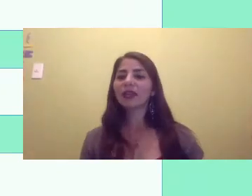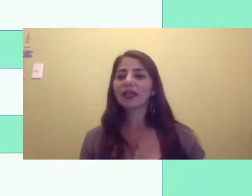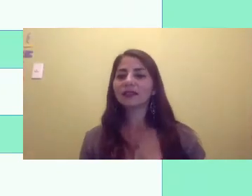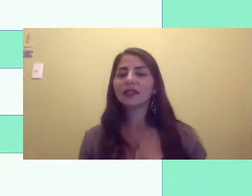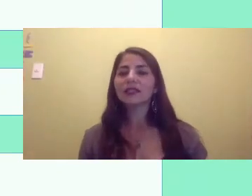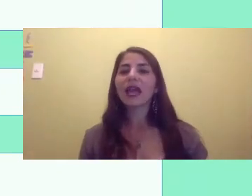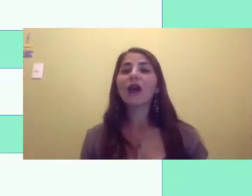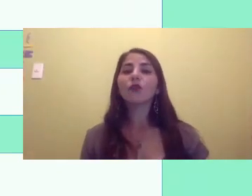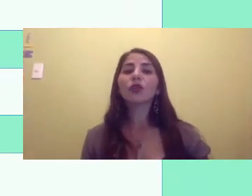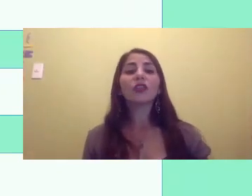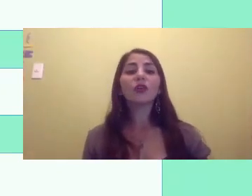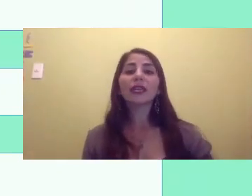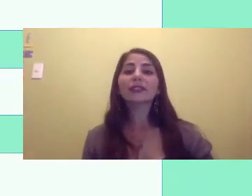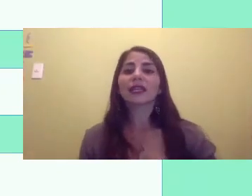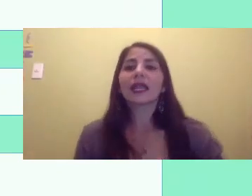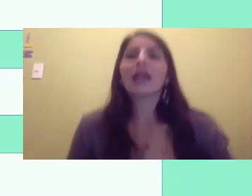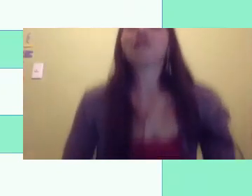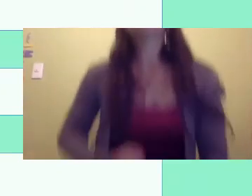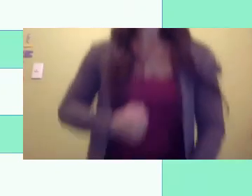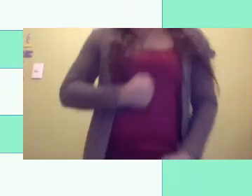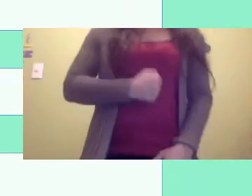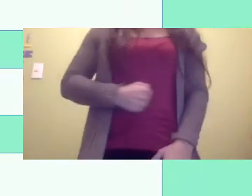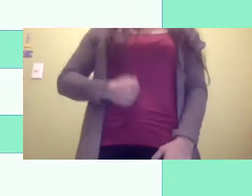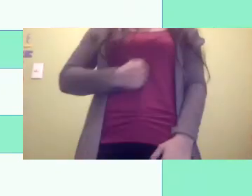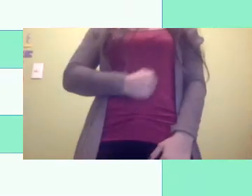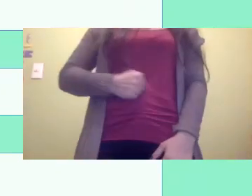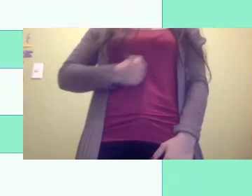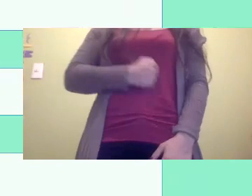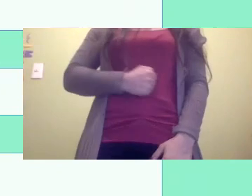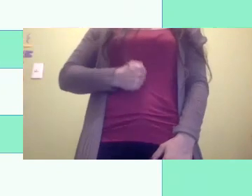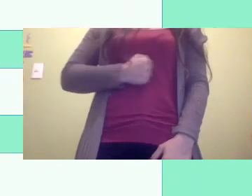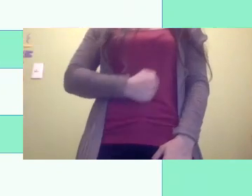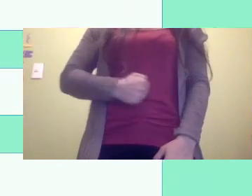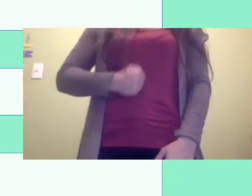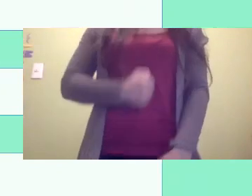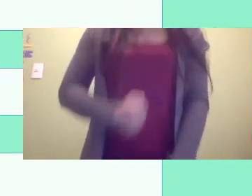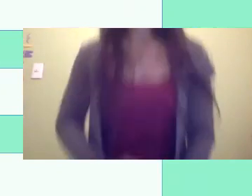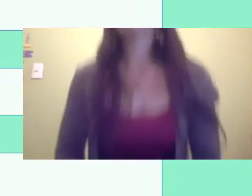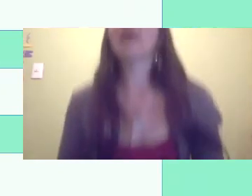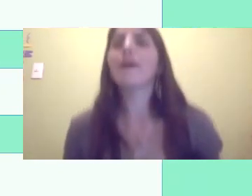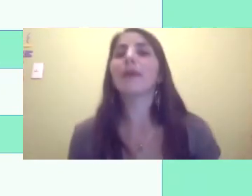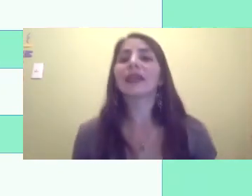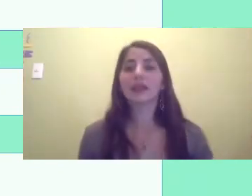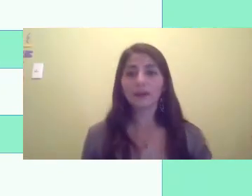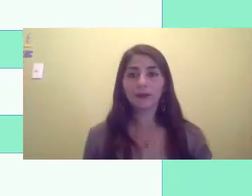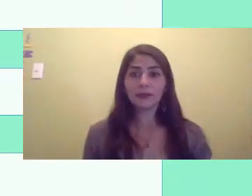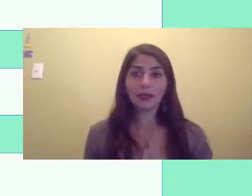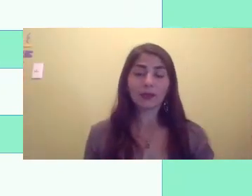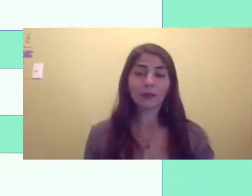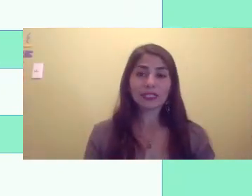que se vea bien, ya aburrido, que es a la altura del abdomen, aburrido, ¿ya?